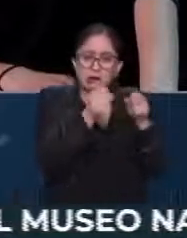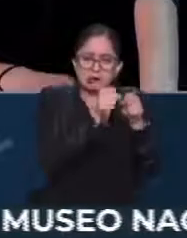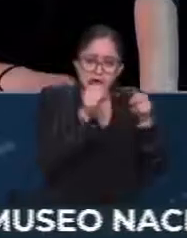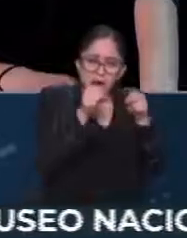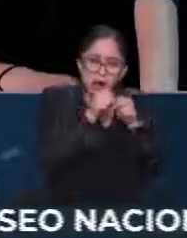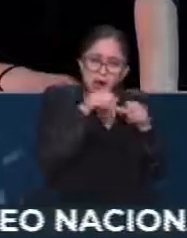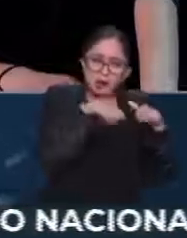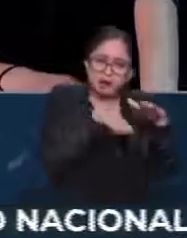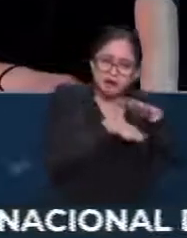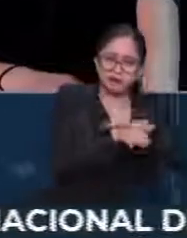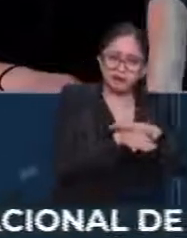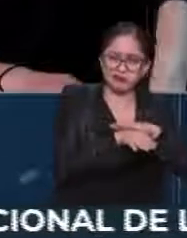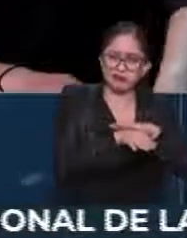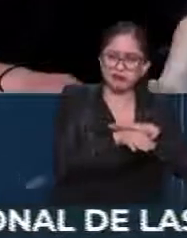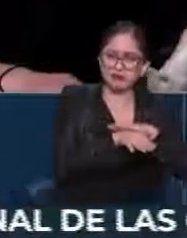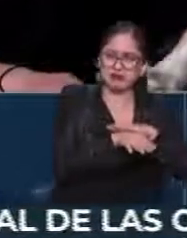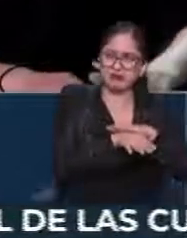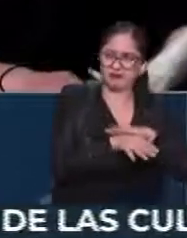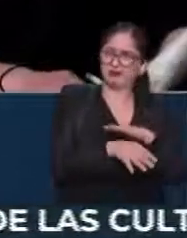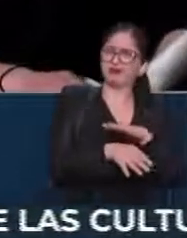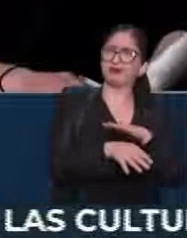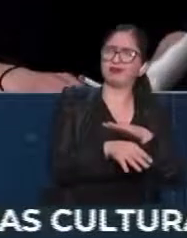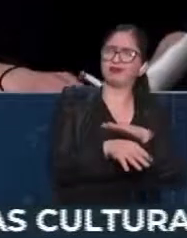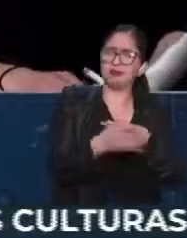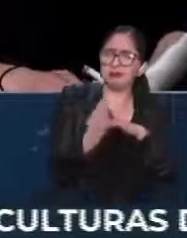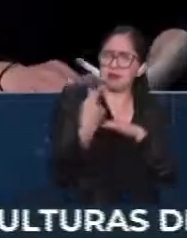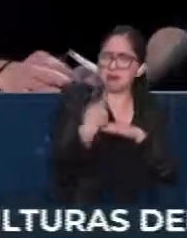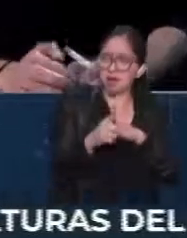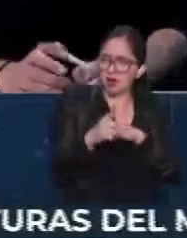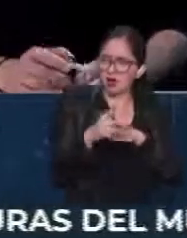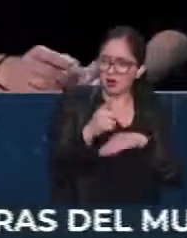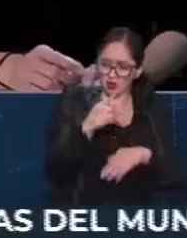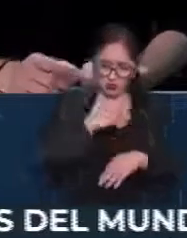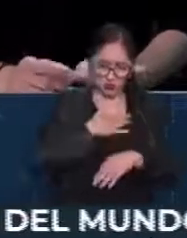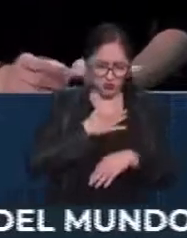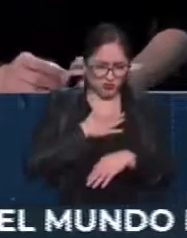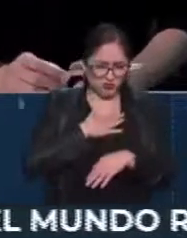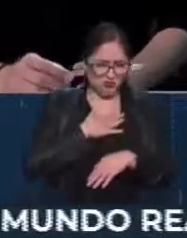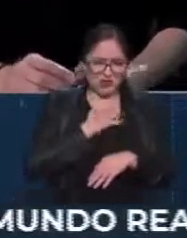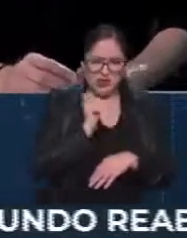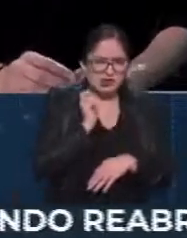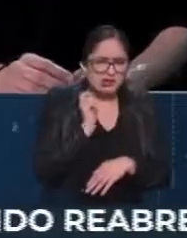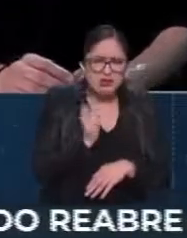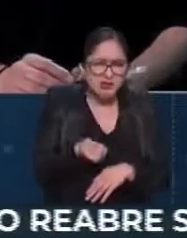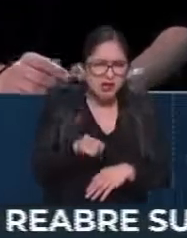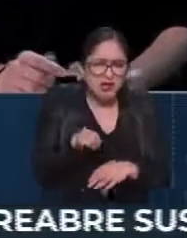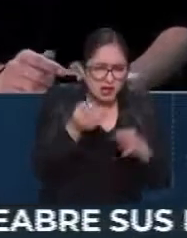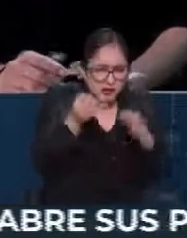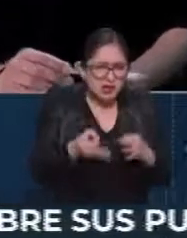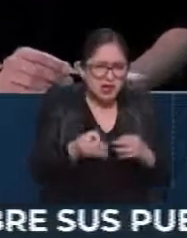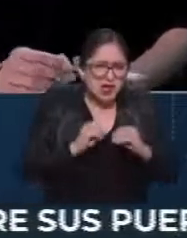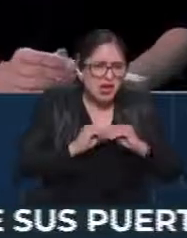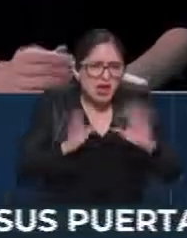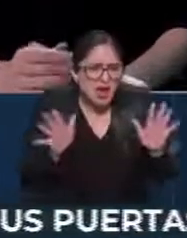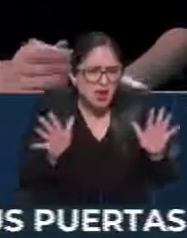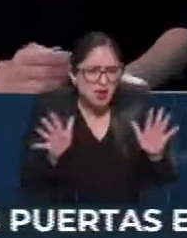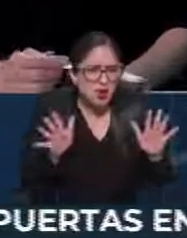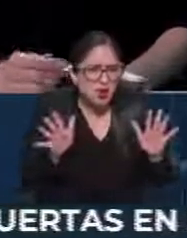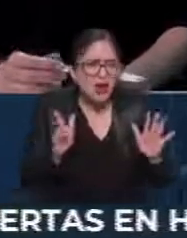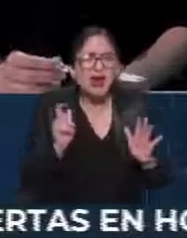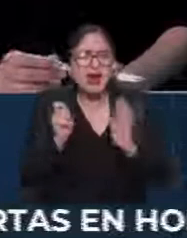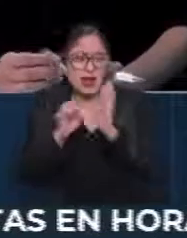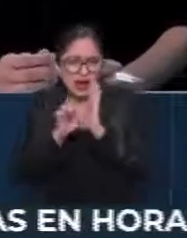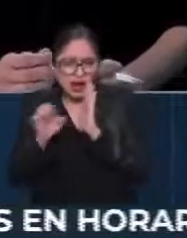No nos queda muy claro a los que por lo menos trabajamos este tema. Imaginen ustedes que se dice, bueno, escalonado es, unos niños van de